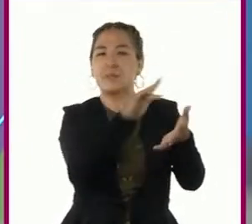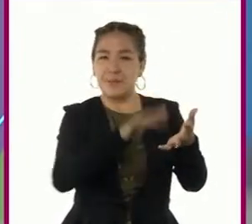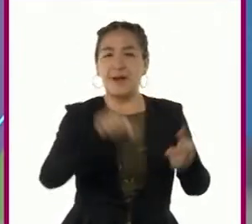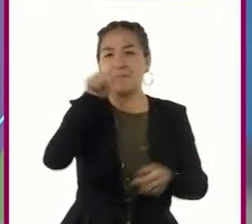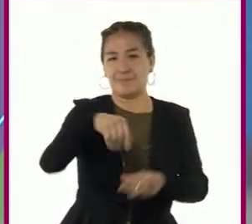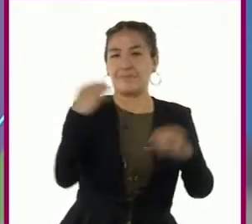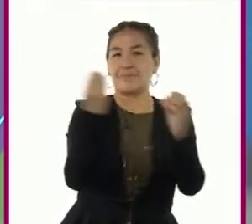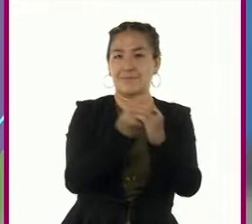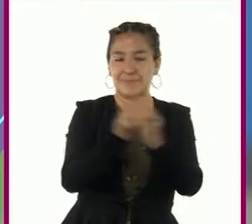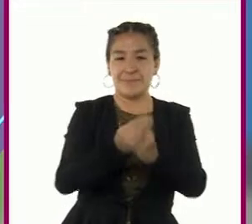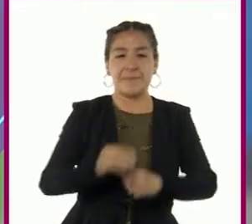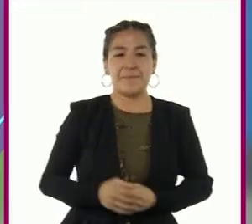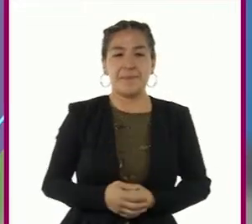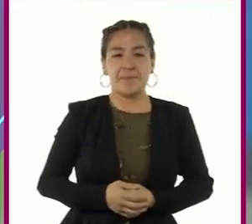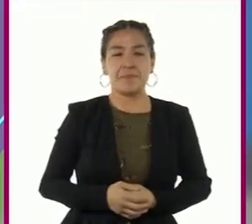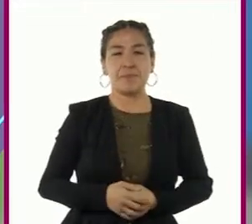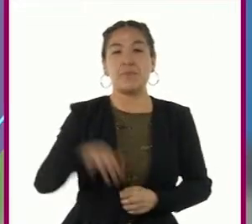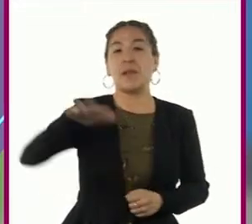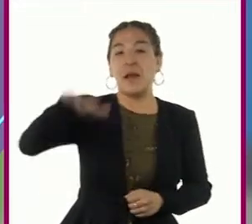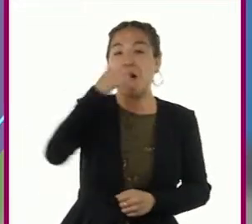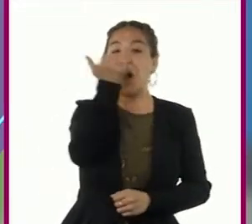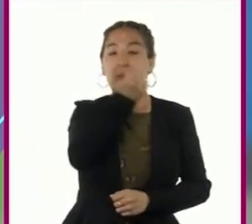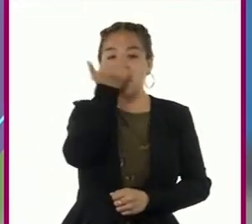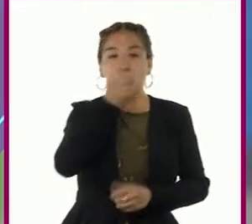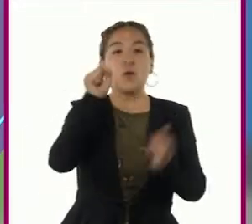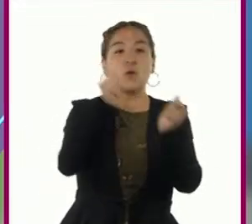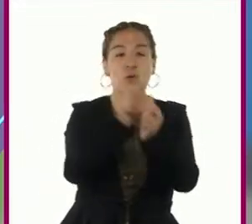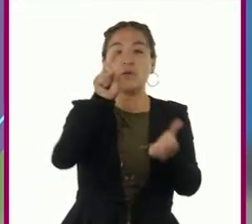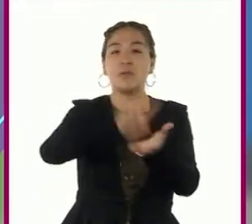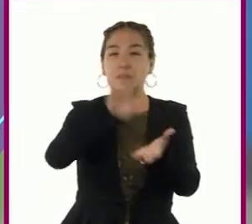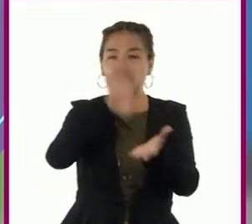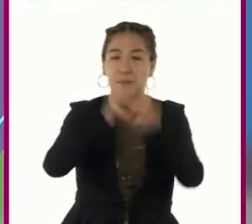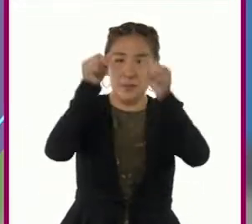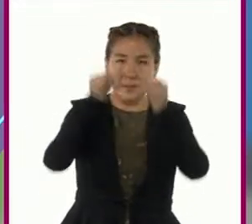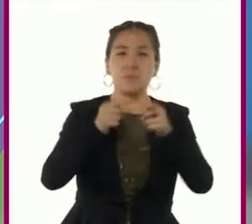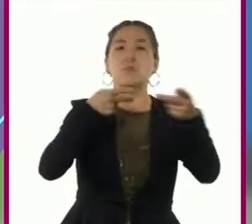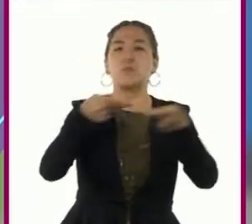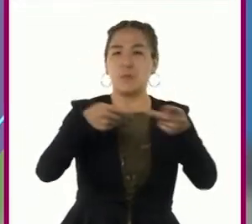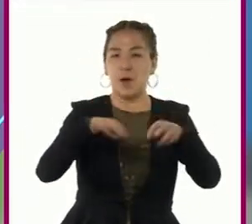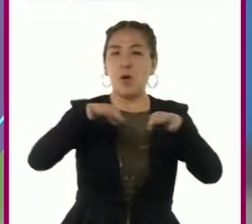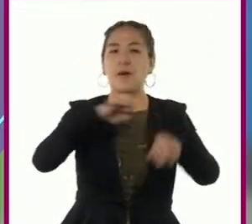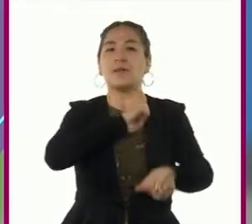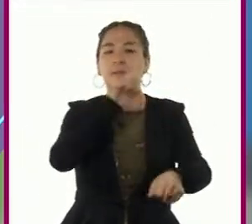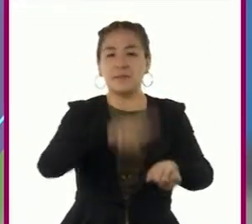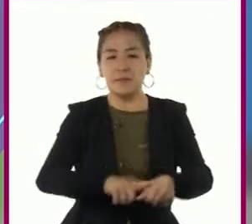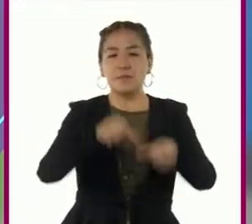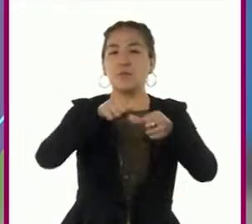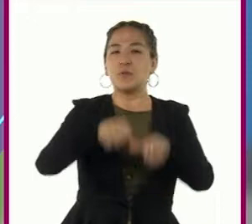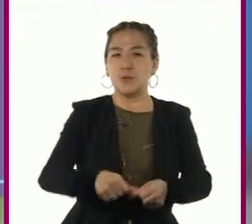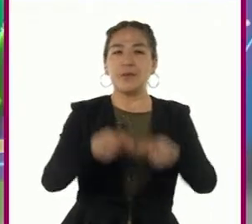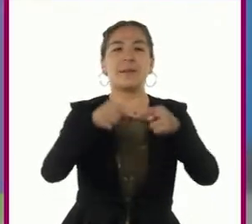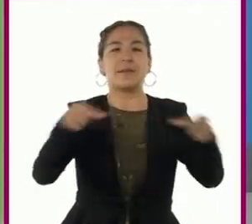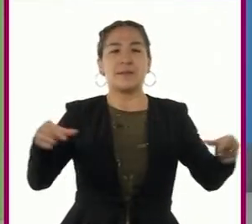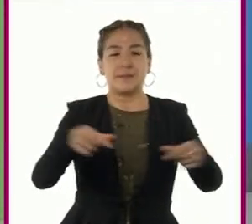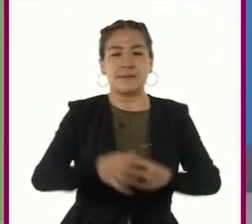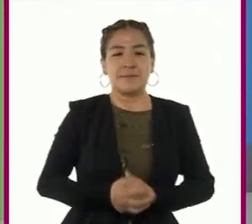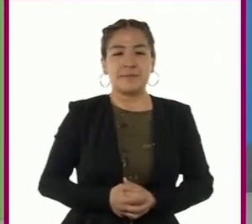sesión. Las alumnas y alumnos con discapacidad visual preparen sus hojas Ledger, punzón y